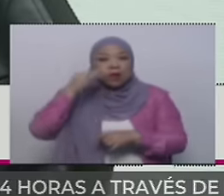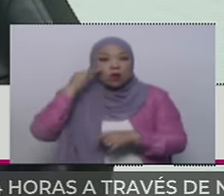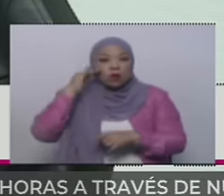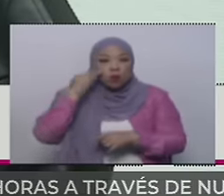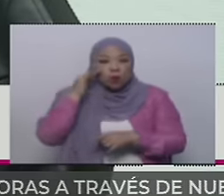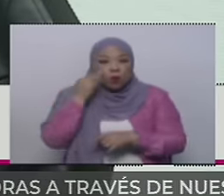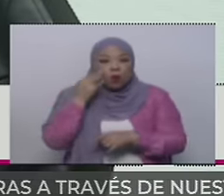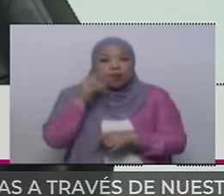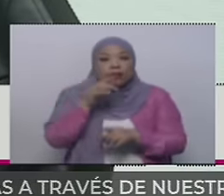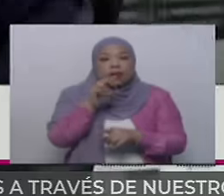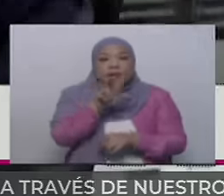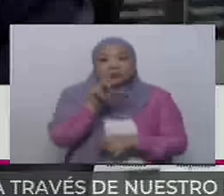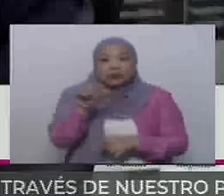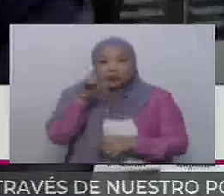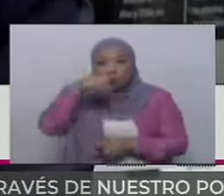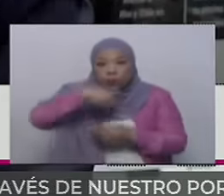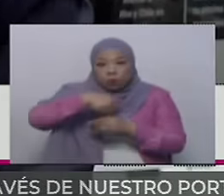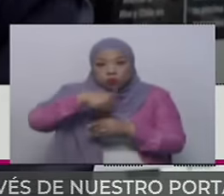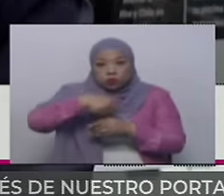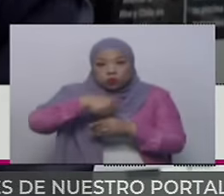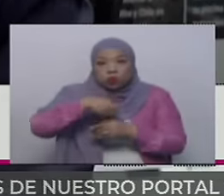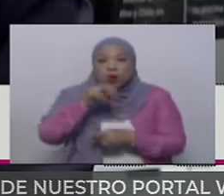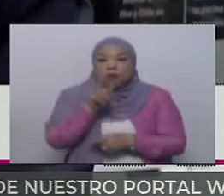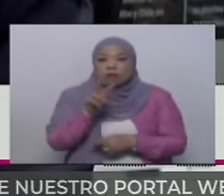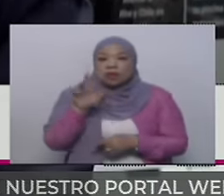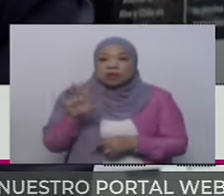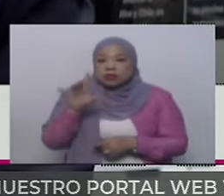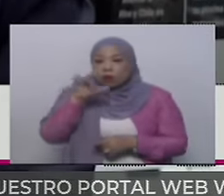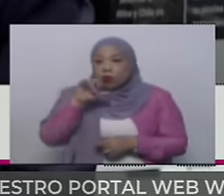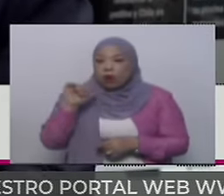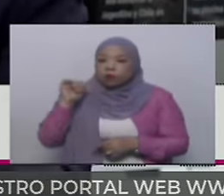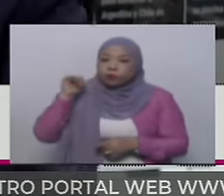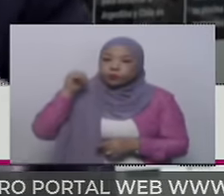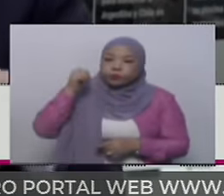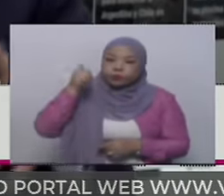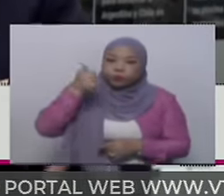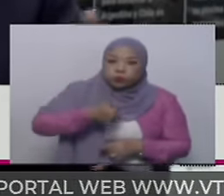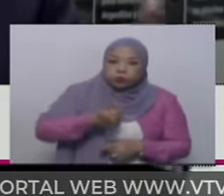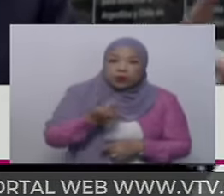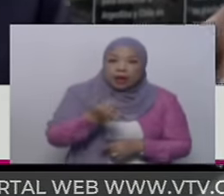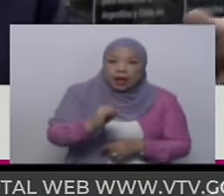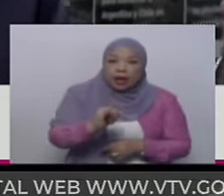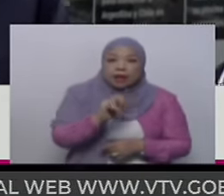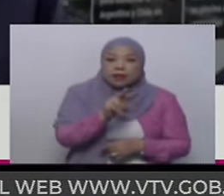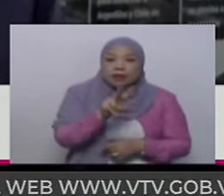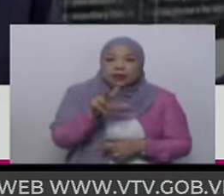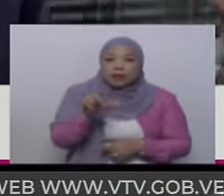31 elecciones. Así es. En 25 años. Si trajeron un mapamundi ahorita,